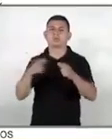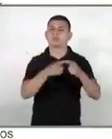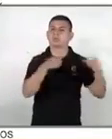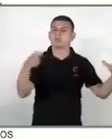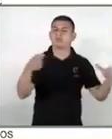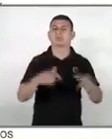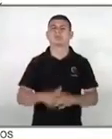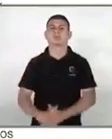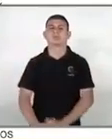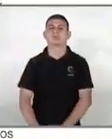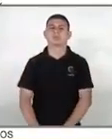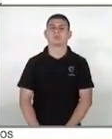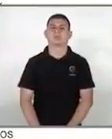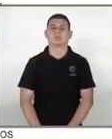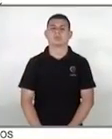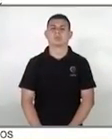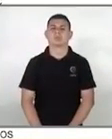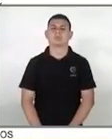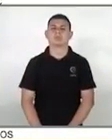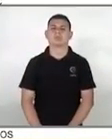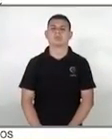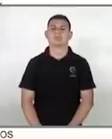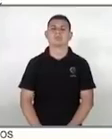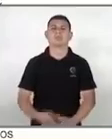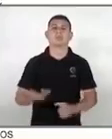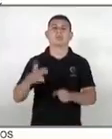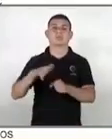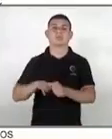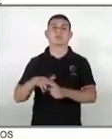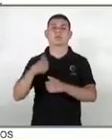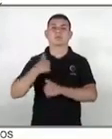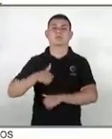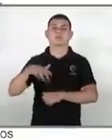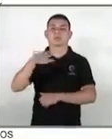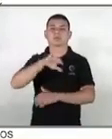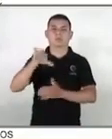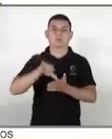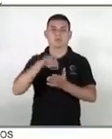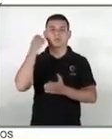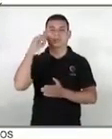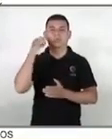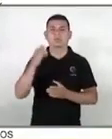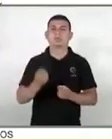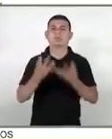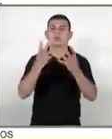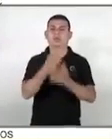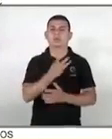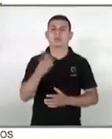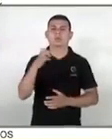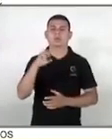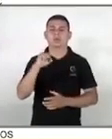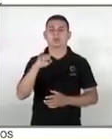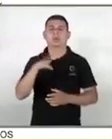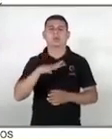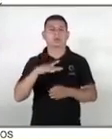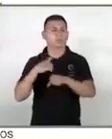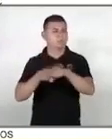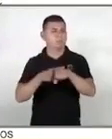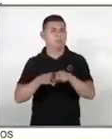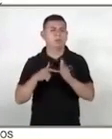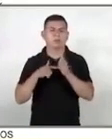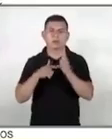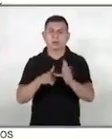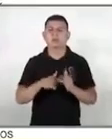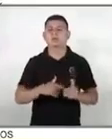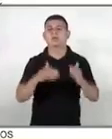activos. Reportamos en la jurisdicción sanitaria número 1, Valles Centrales, 360 casos activos, en